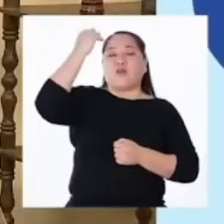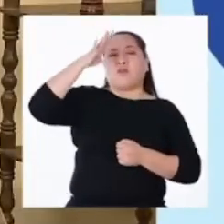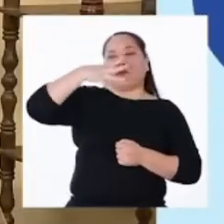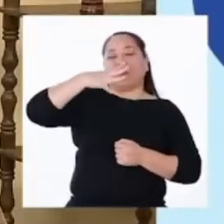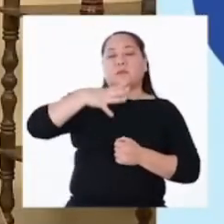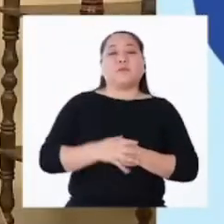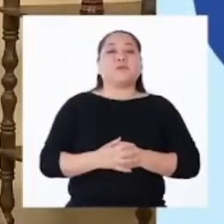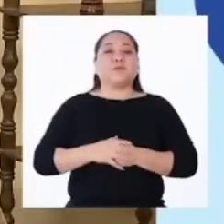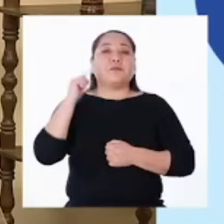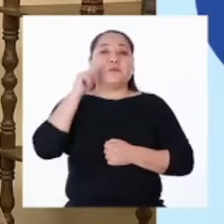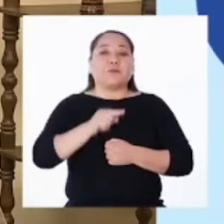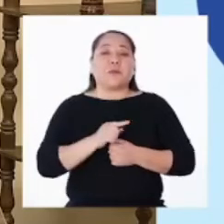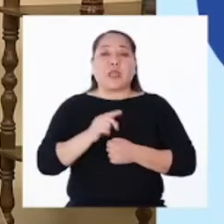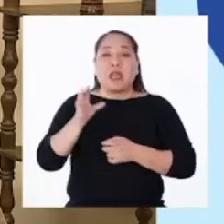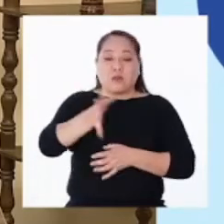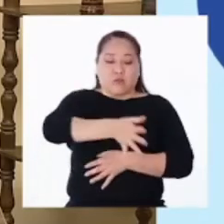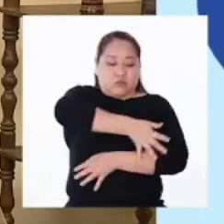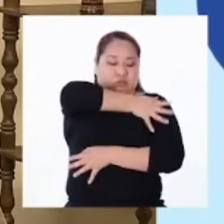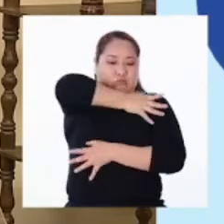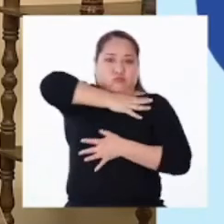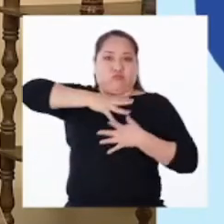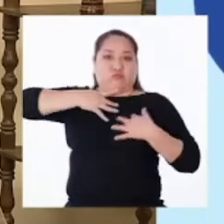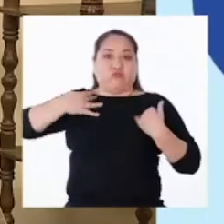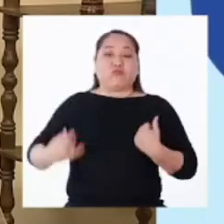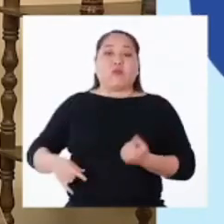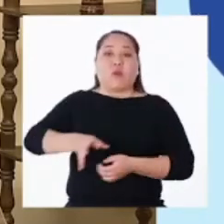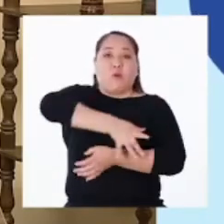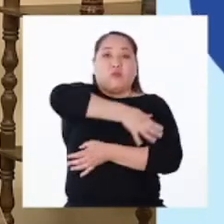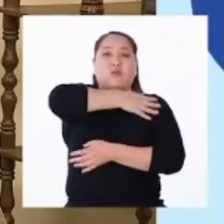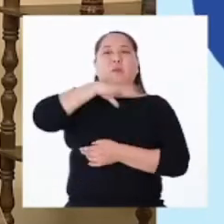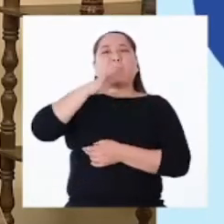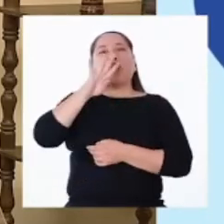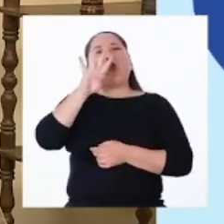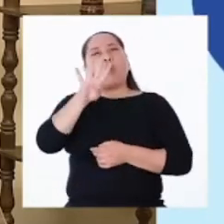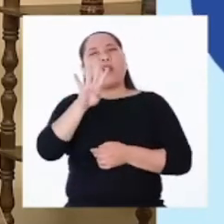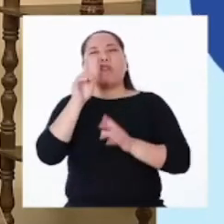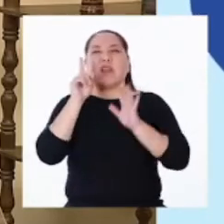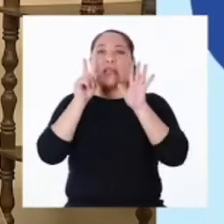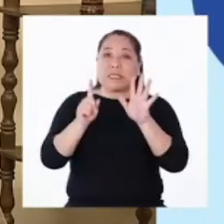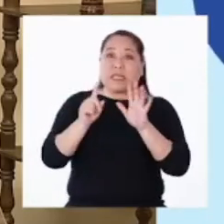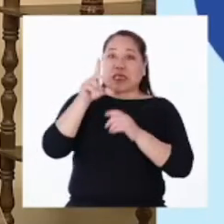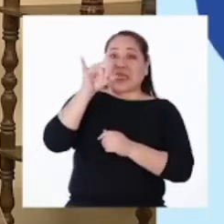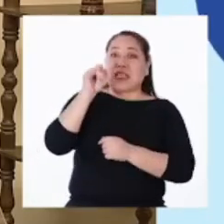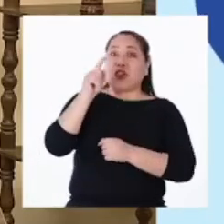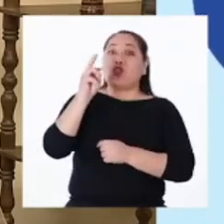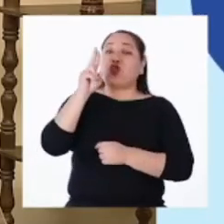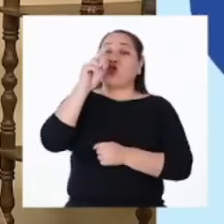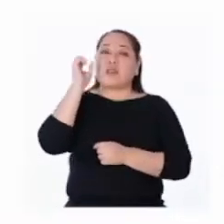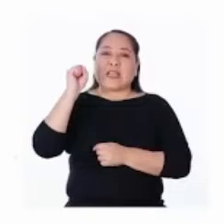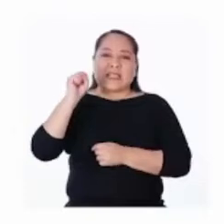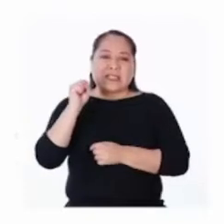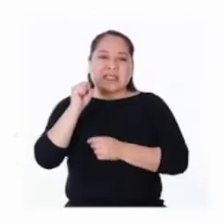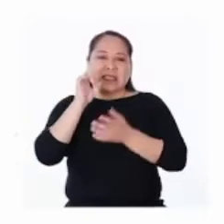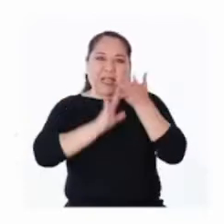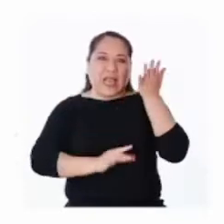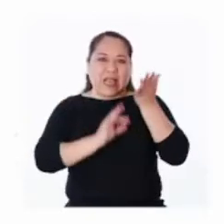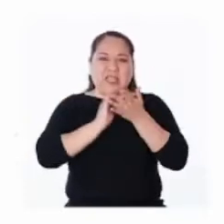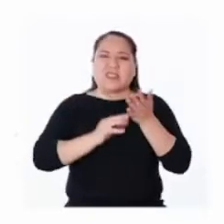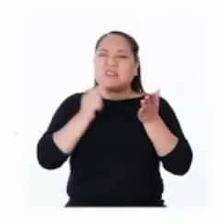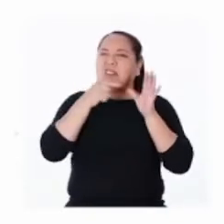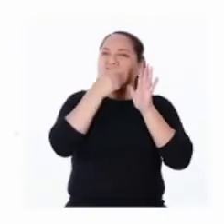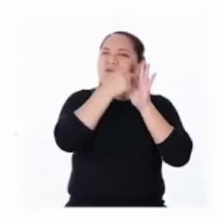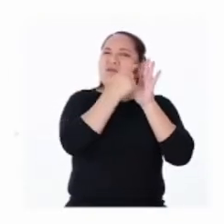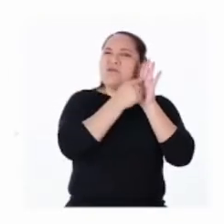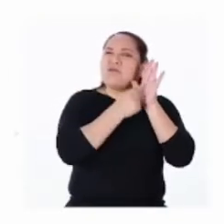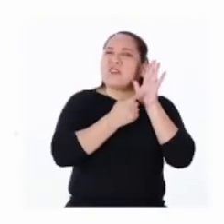adulto promedio, el sistema circulatorio contiene de 4 a 6 litros de sangre. La sangre